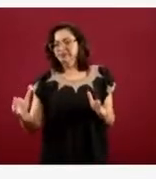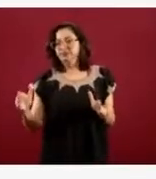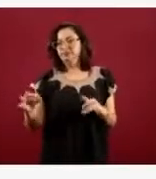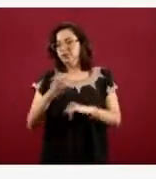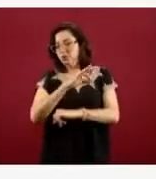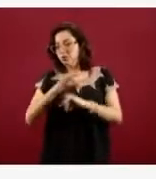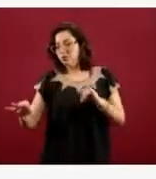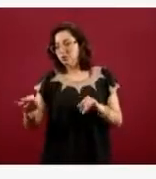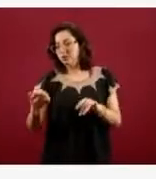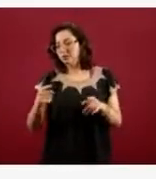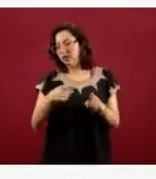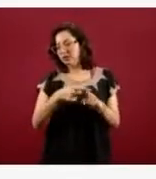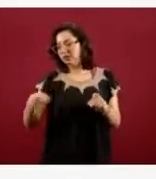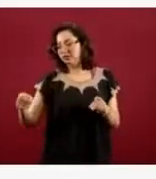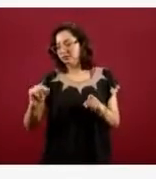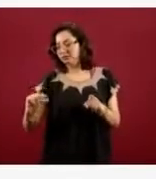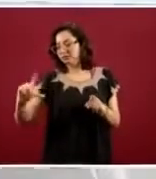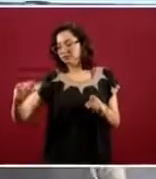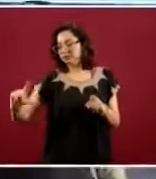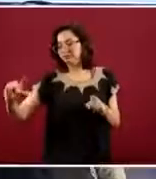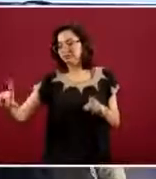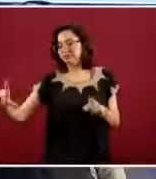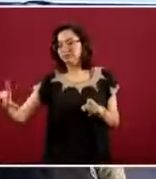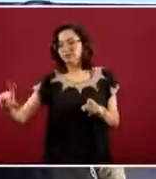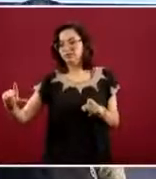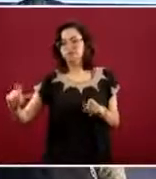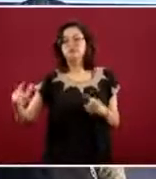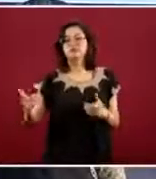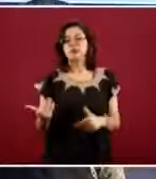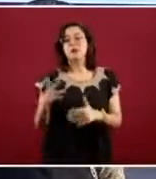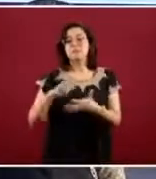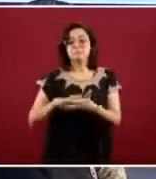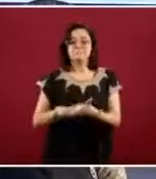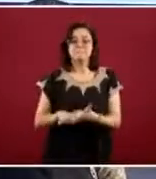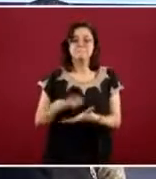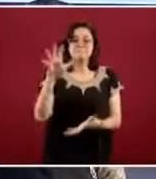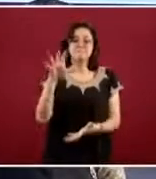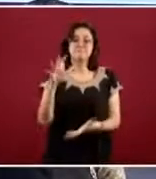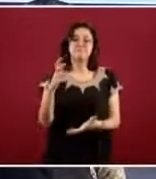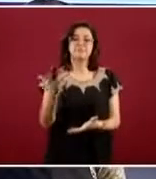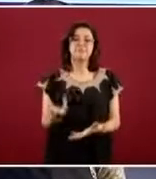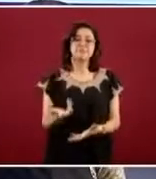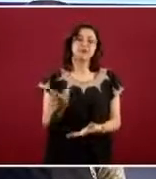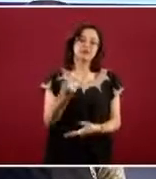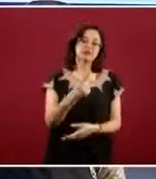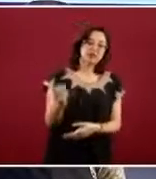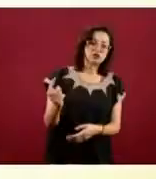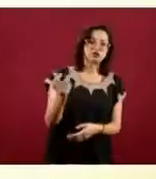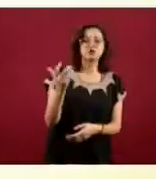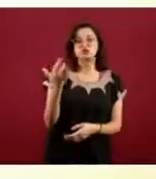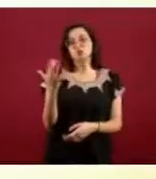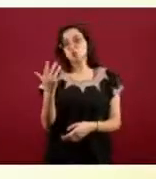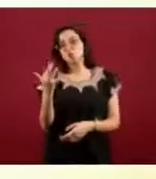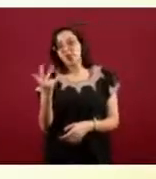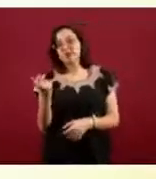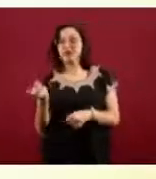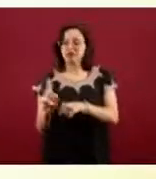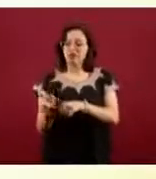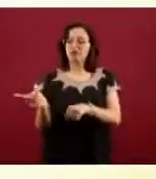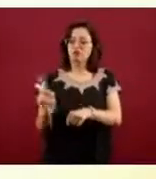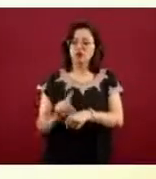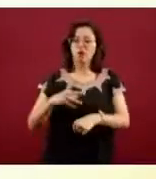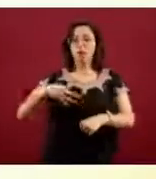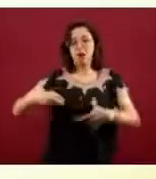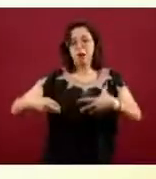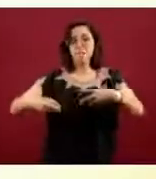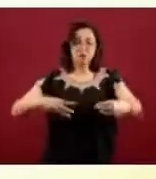la última semana se puede decir que hemos tenido más o menos una media de unos 150 casos que diariamente